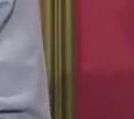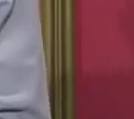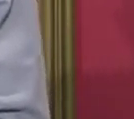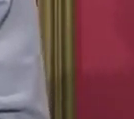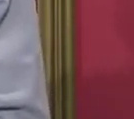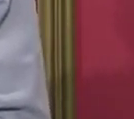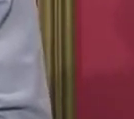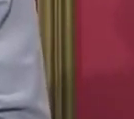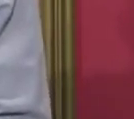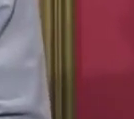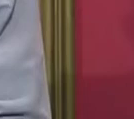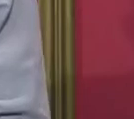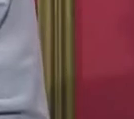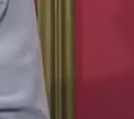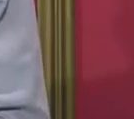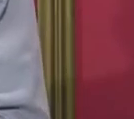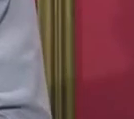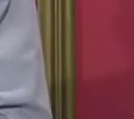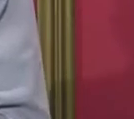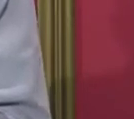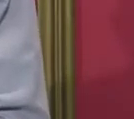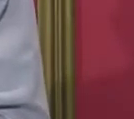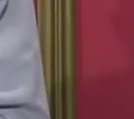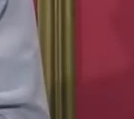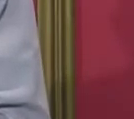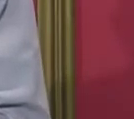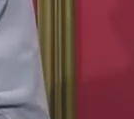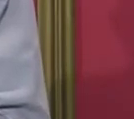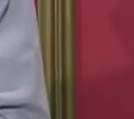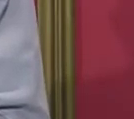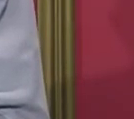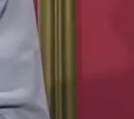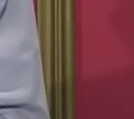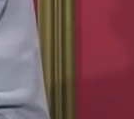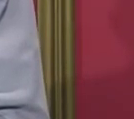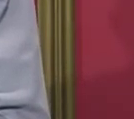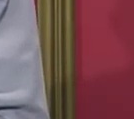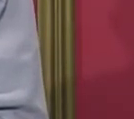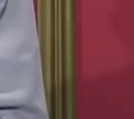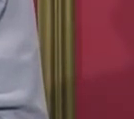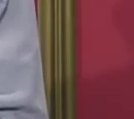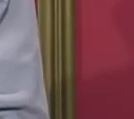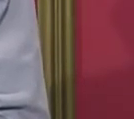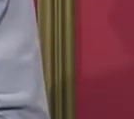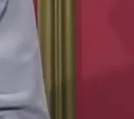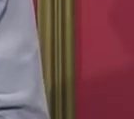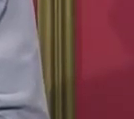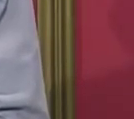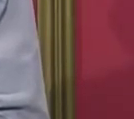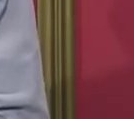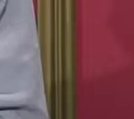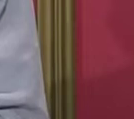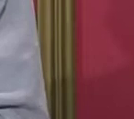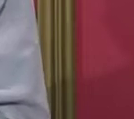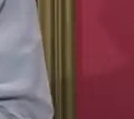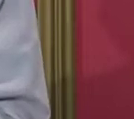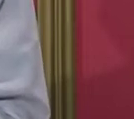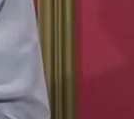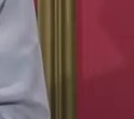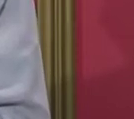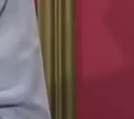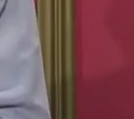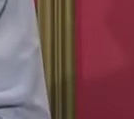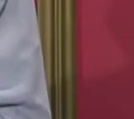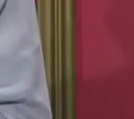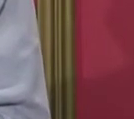voy atendiendo pues las fritas ahí, volteándolas. Y ella sale corriendo, pero yo la veo que no sale más, que empieza a llorar. Y me meto para el